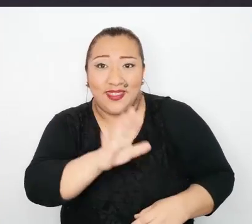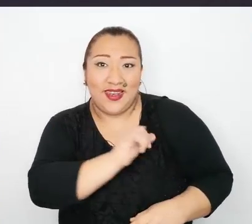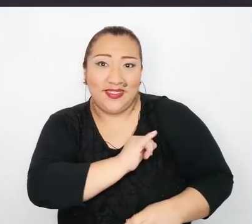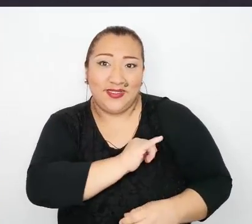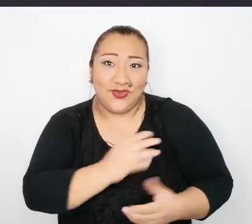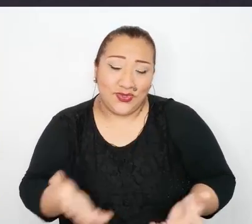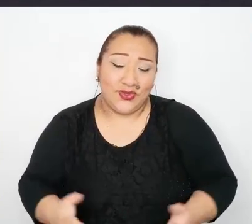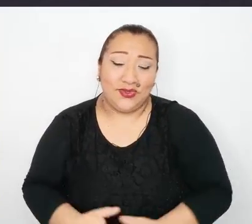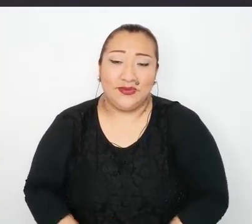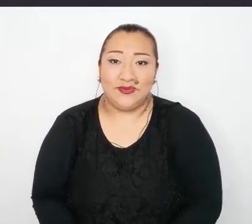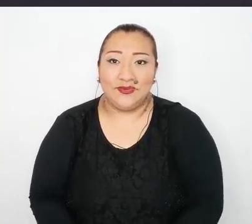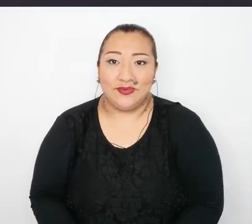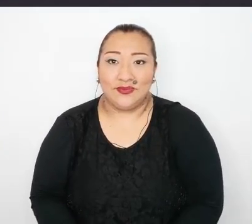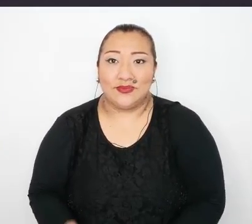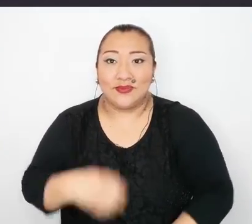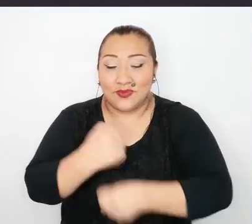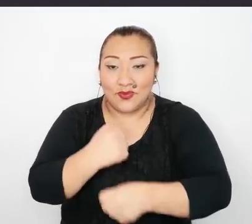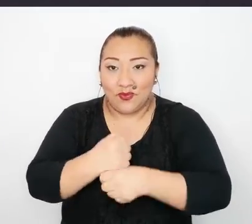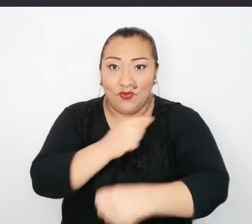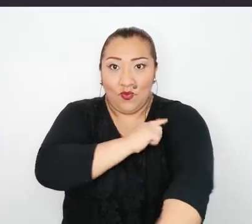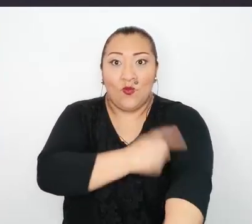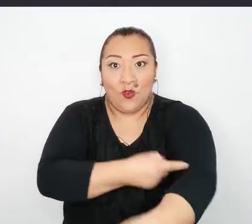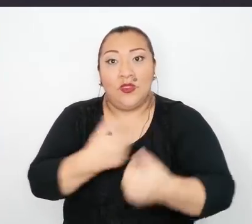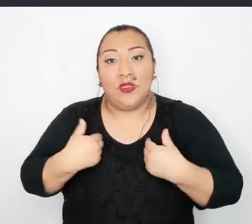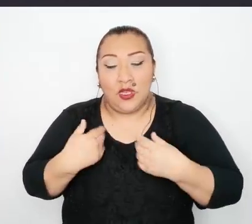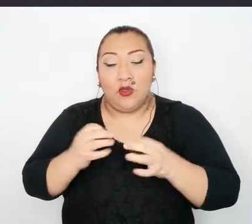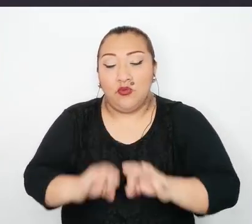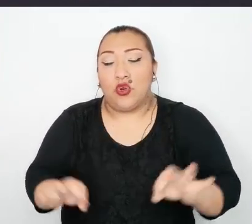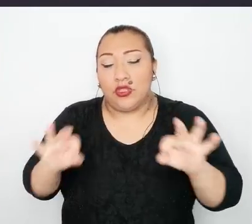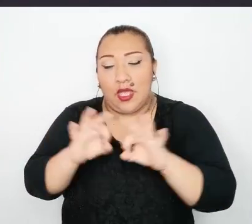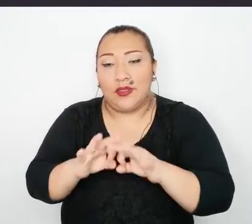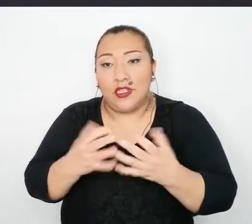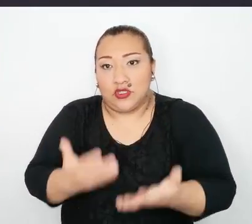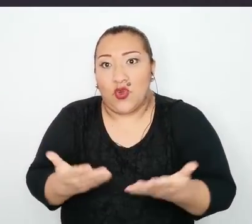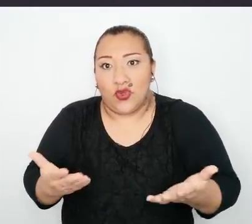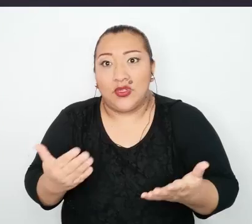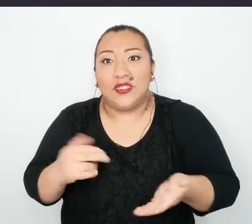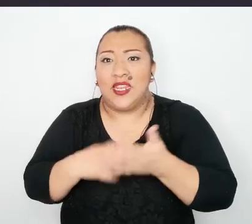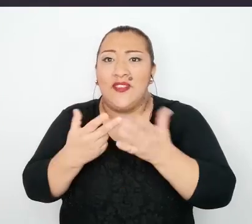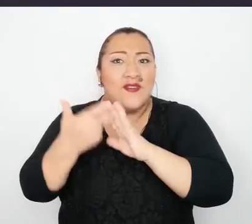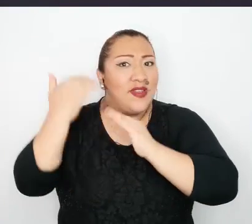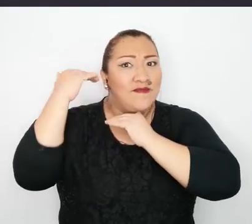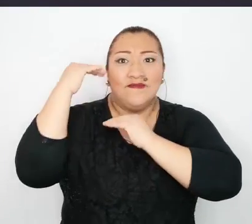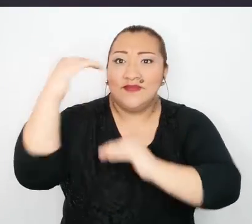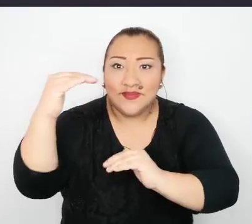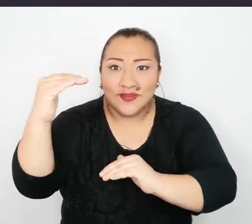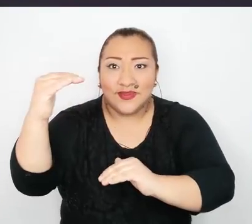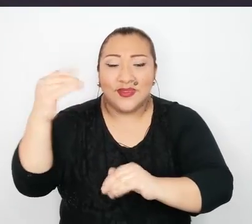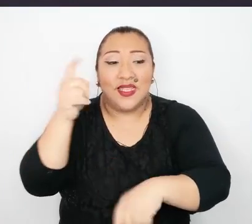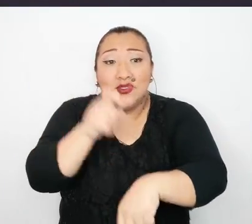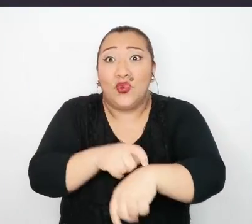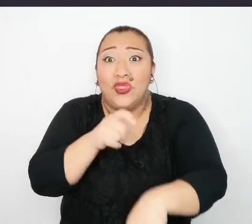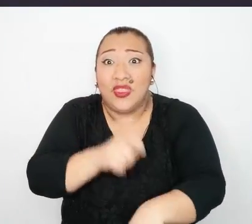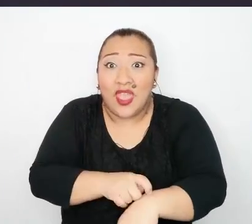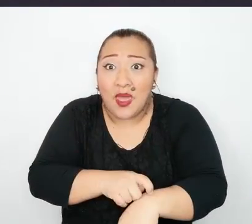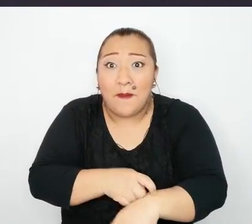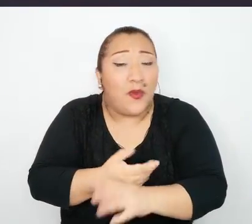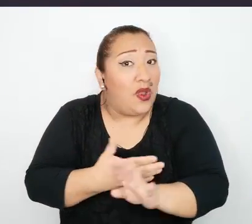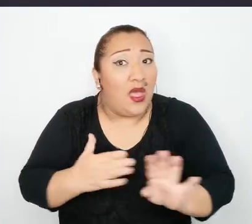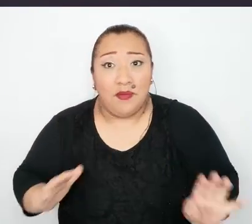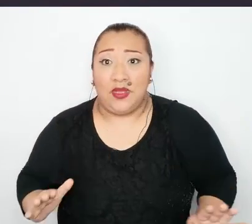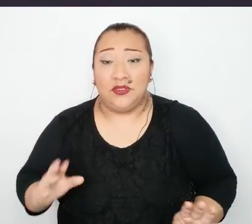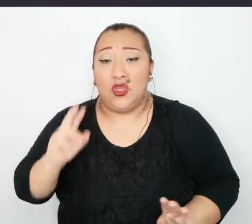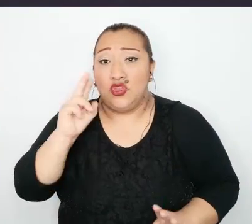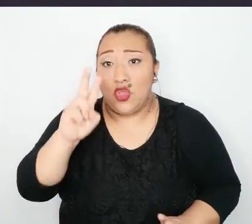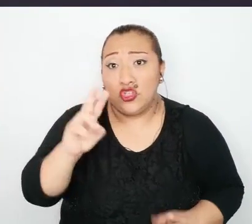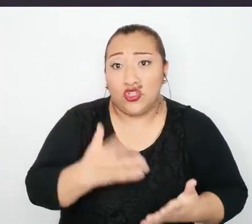estas garantías institucionales. El ejercicio del poder tiene una característica: es limitado y es